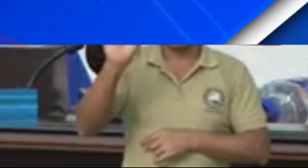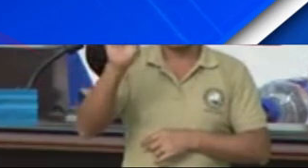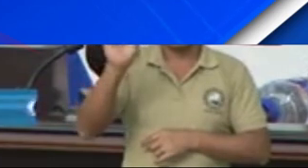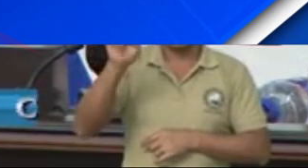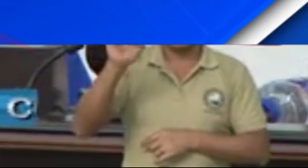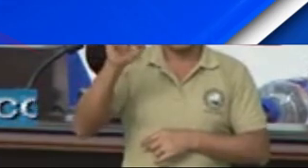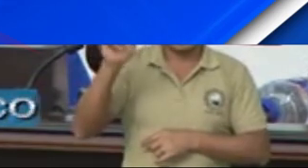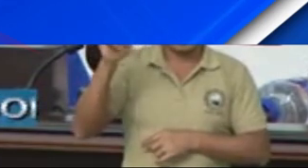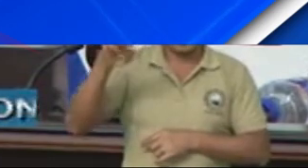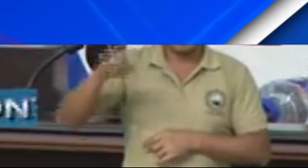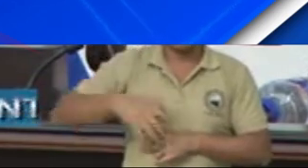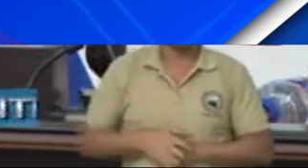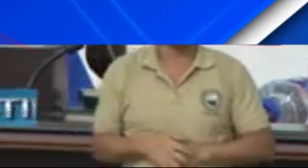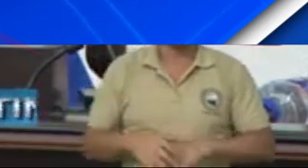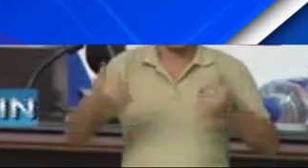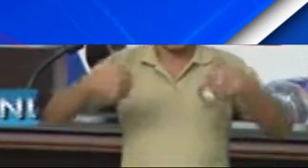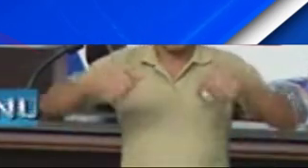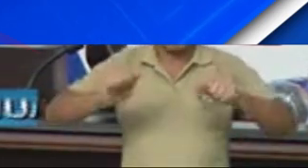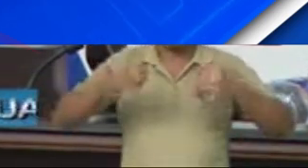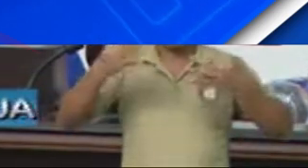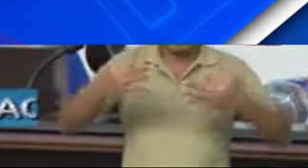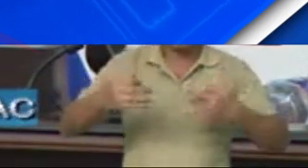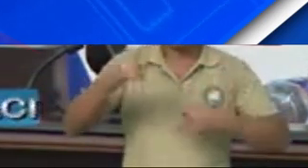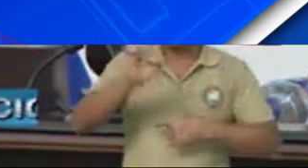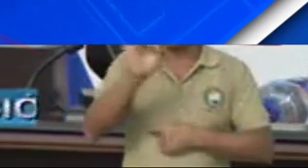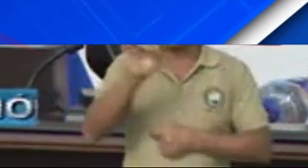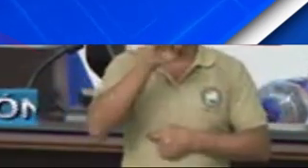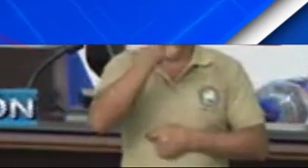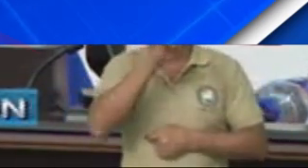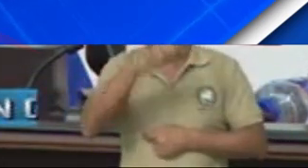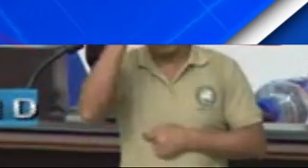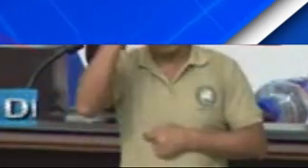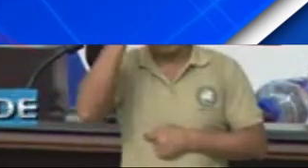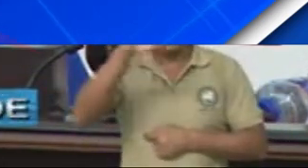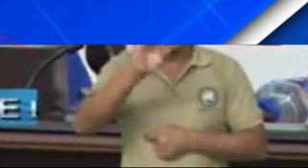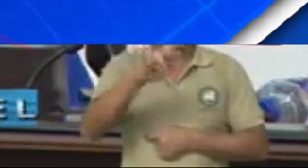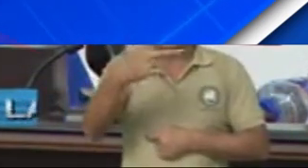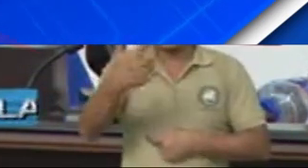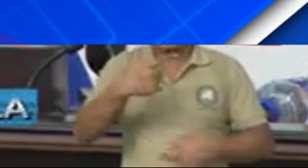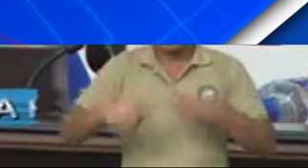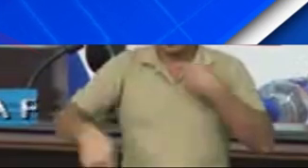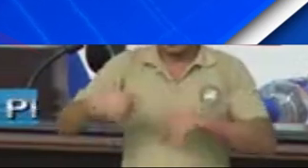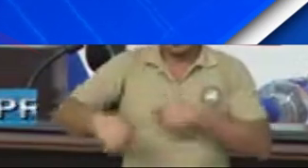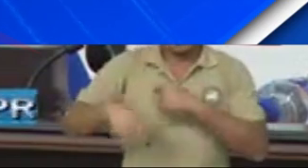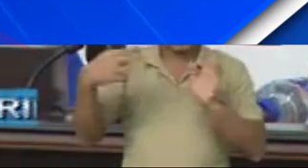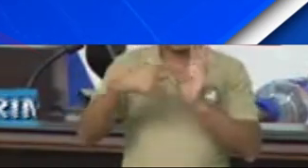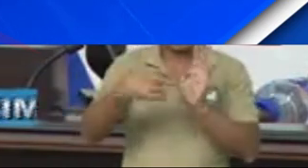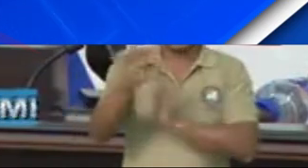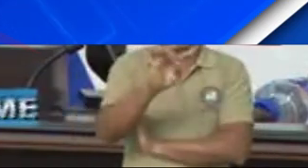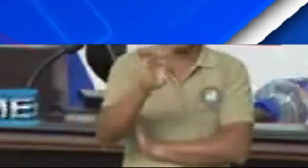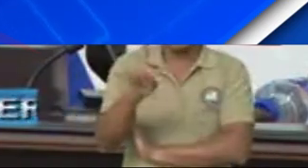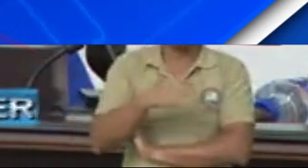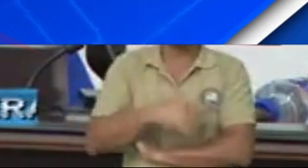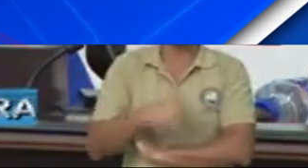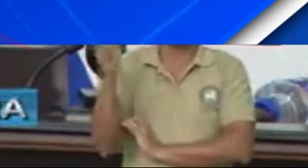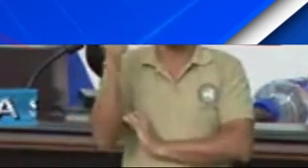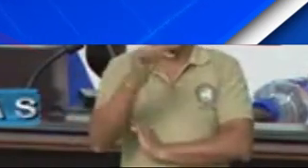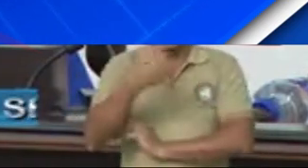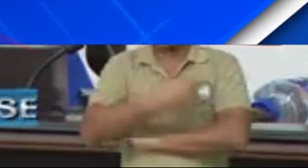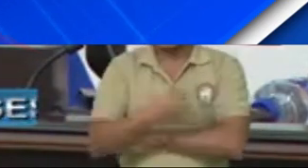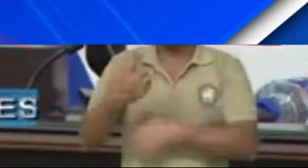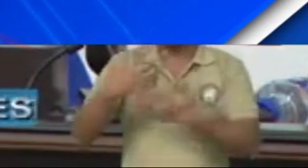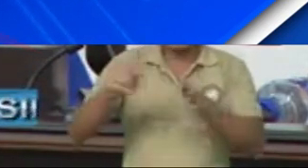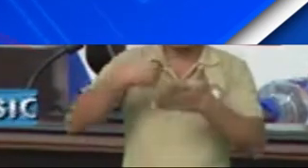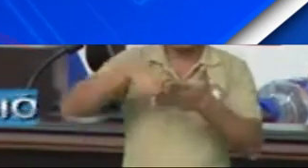otros. El convenio fue abierto a firma en la Ciudad de México el 18 de septiembre del 2021, siendo en esa fecha suscrito